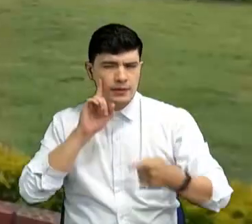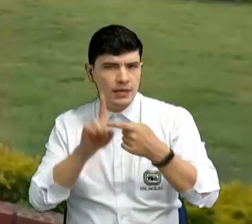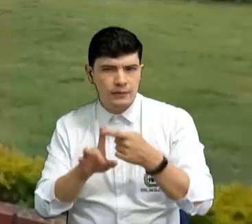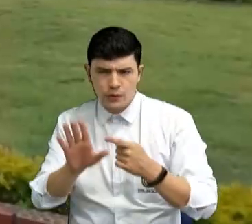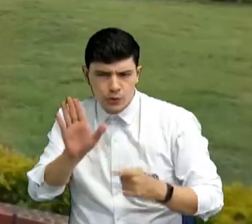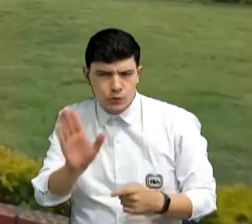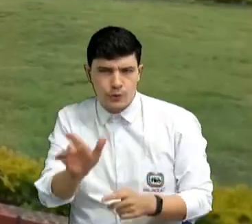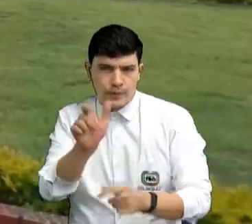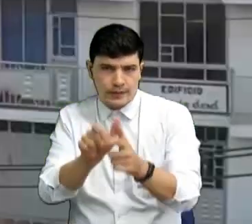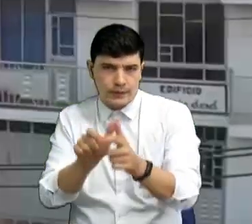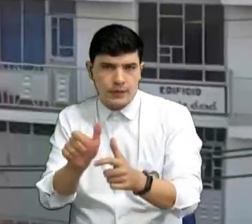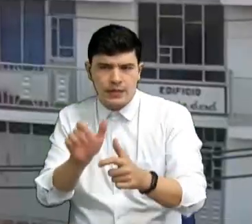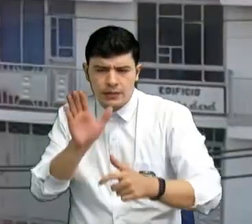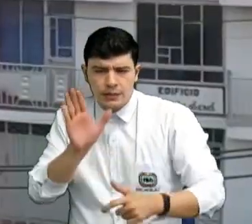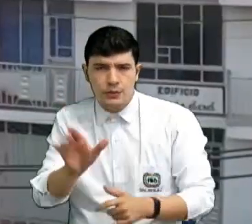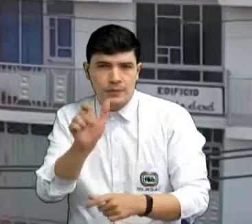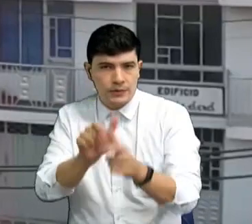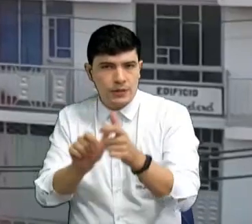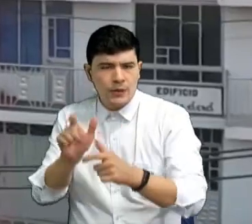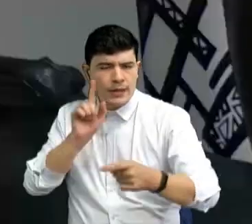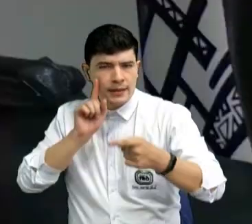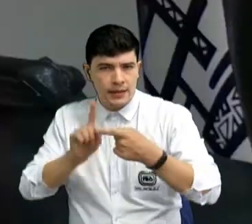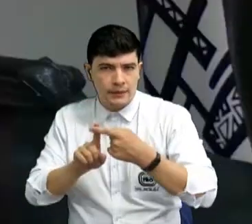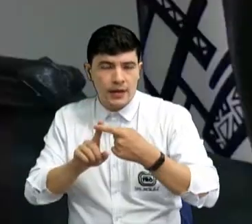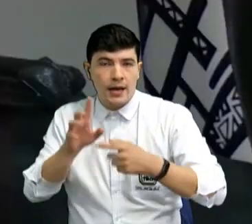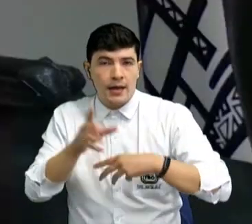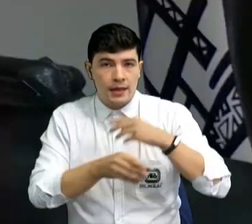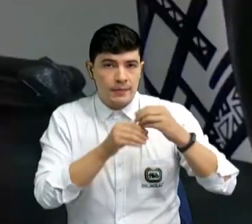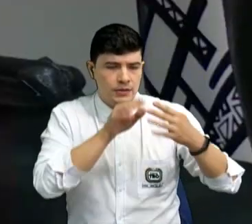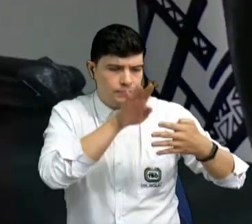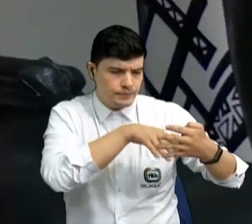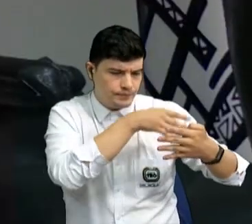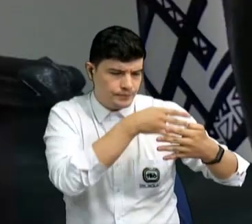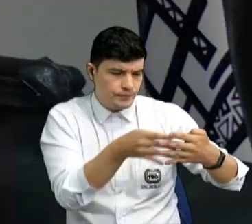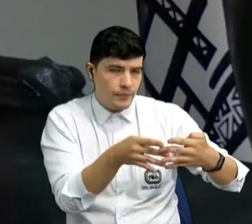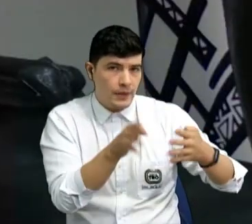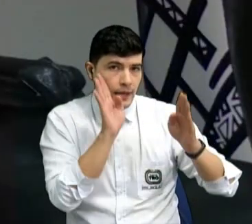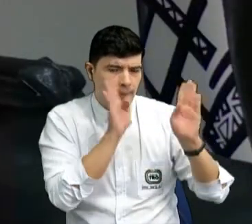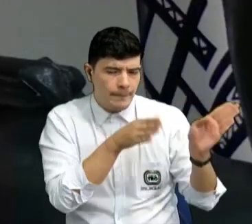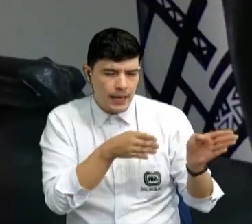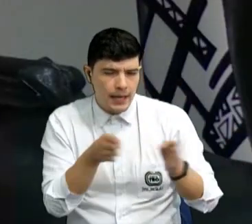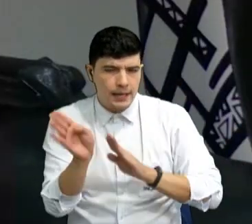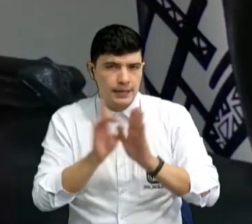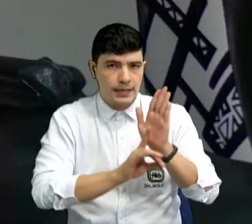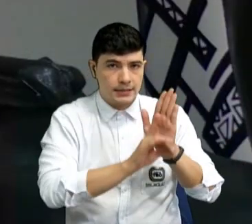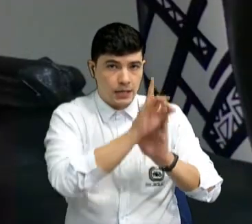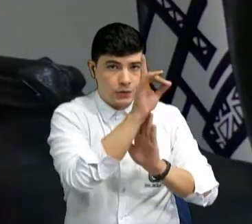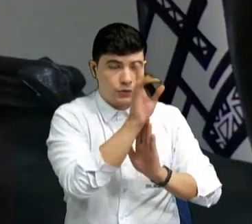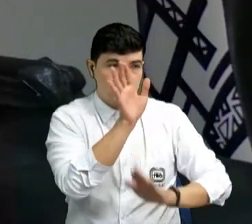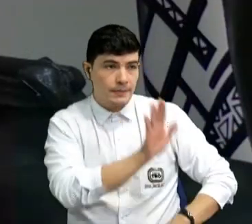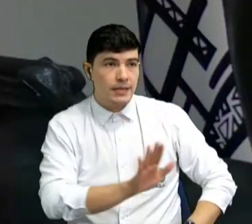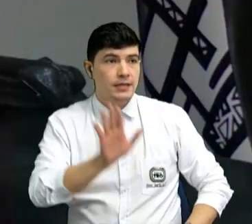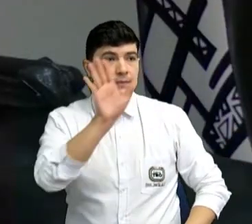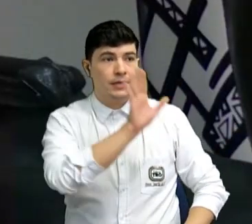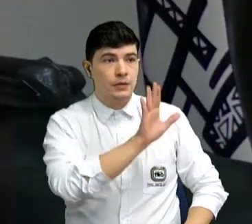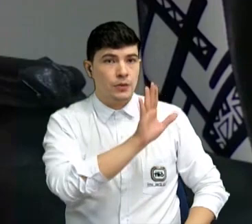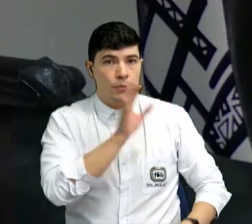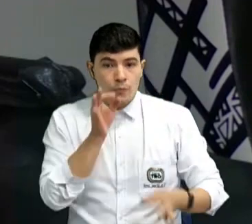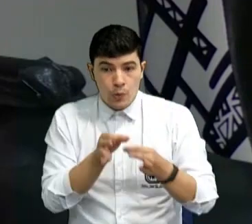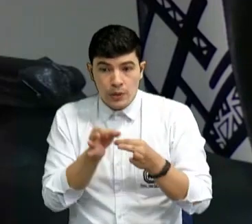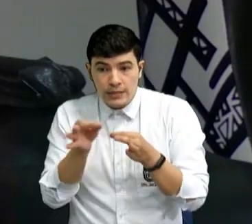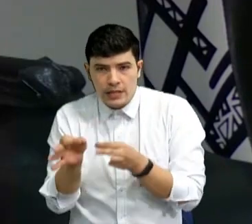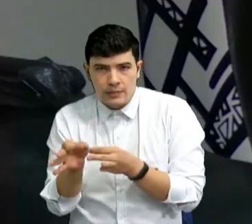y cumplir con un eje programático, el plan de desarrollo departamental, municipal, que